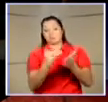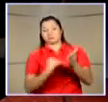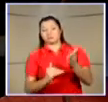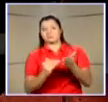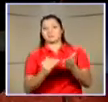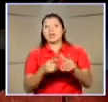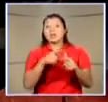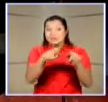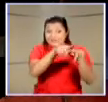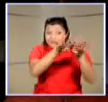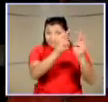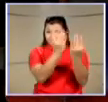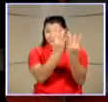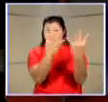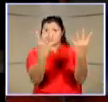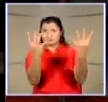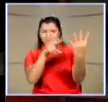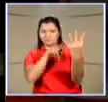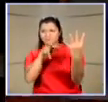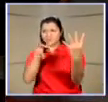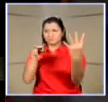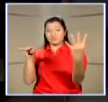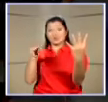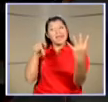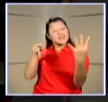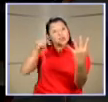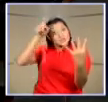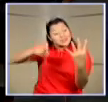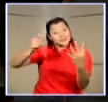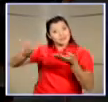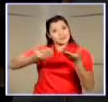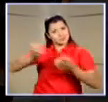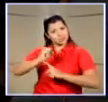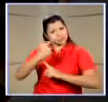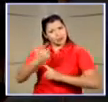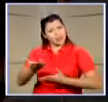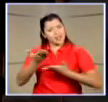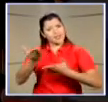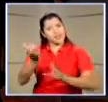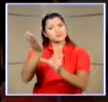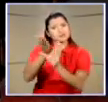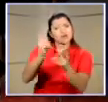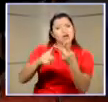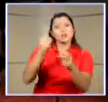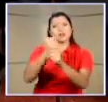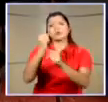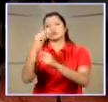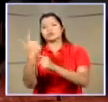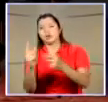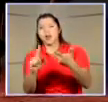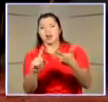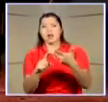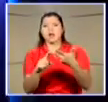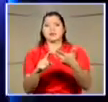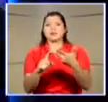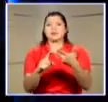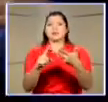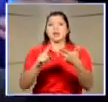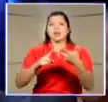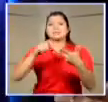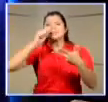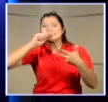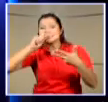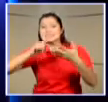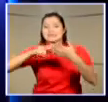esa población necesita esos servicios sociales que dan los psicólogos, los trabajadores sociales, la pasta de dientes,